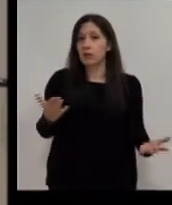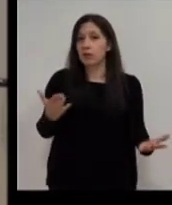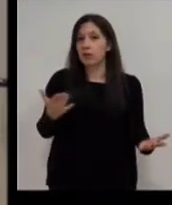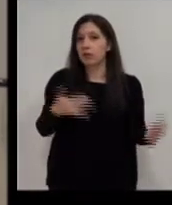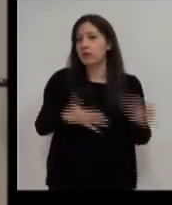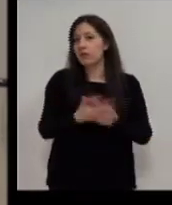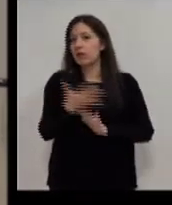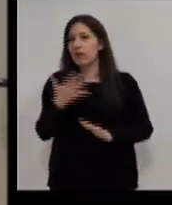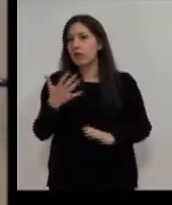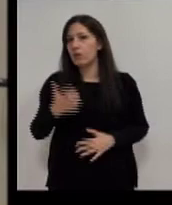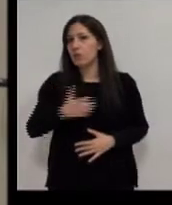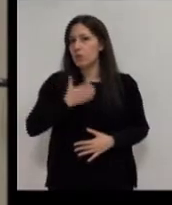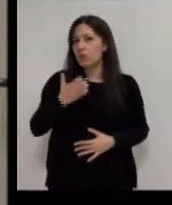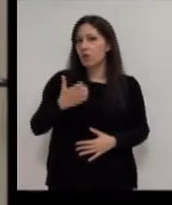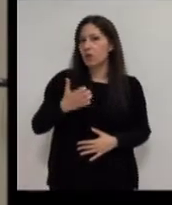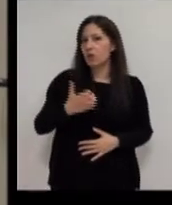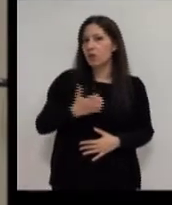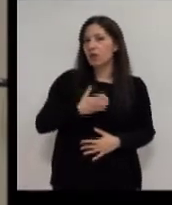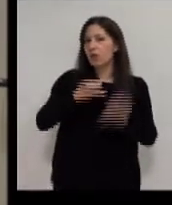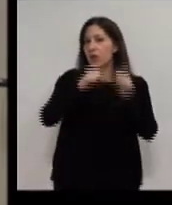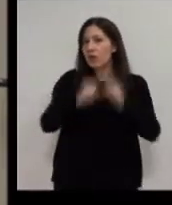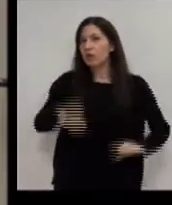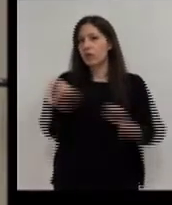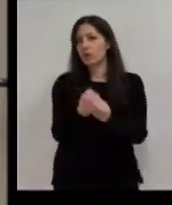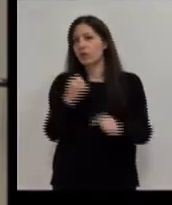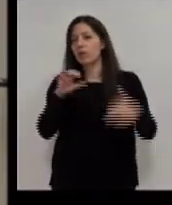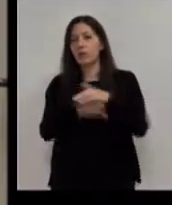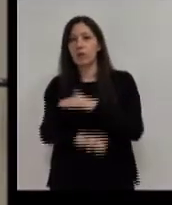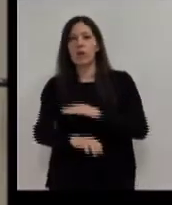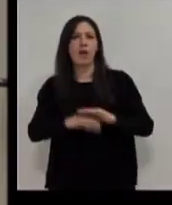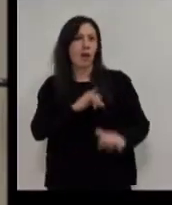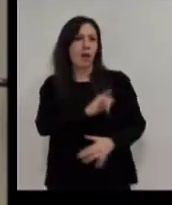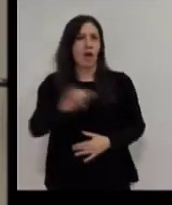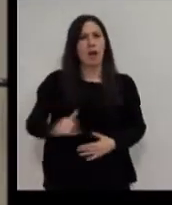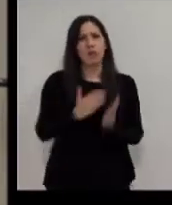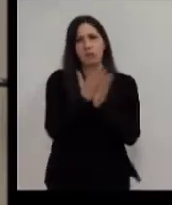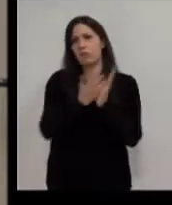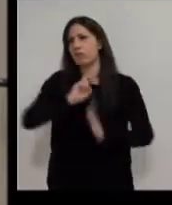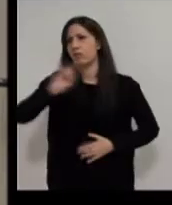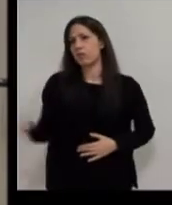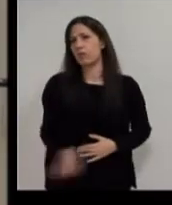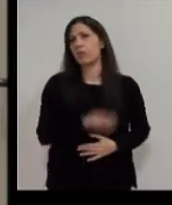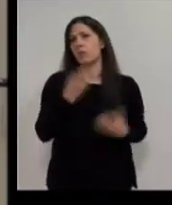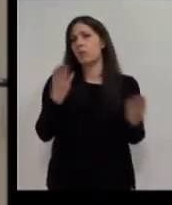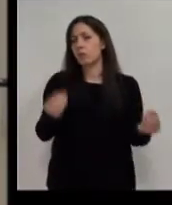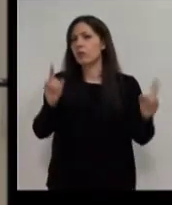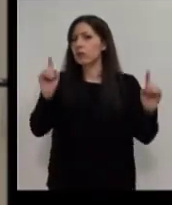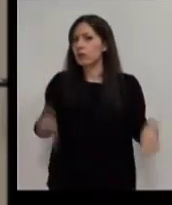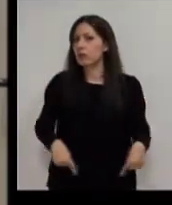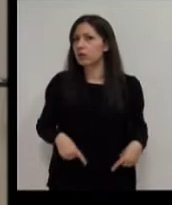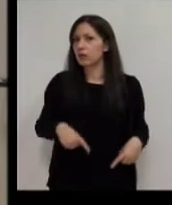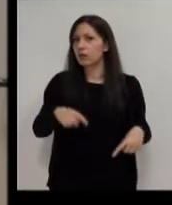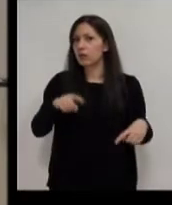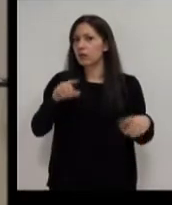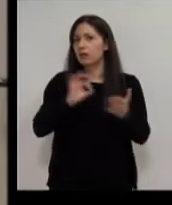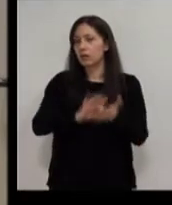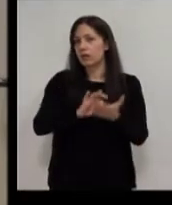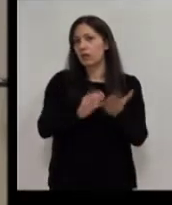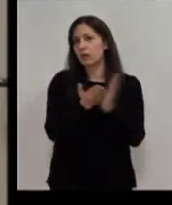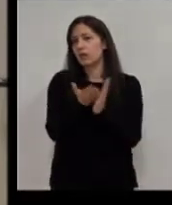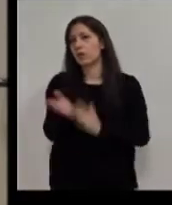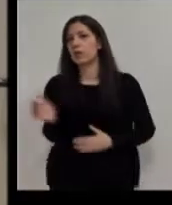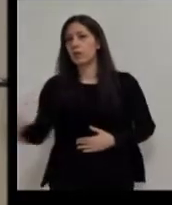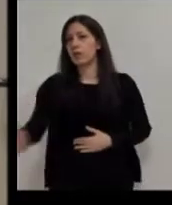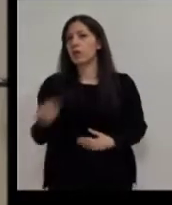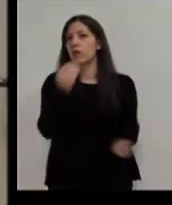real. Y eso no tiene por qué ser invasivo con la confidencialidad de metro en absoluto. Existe la web service, existen muchas posibilidades, y